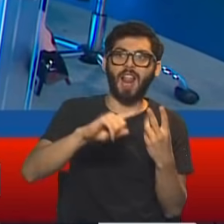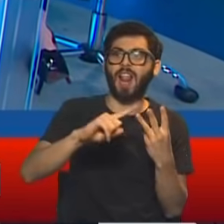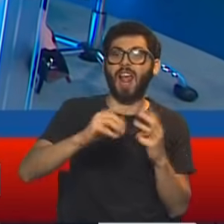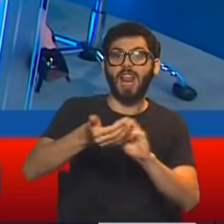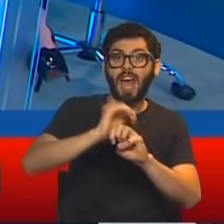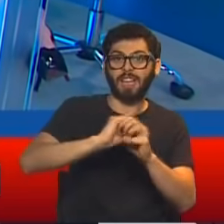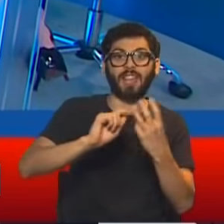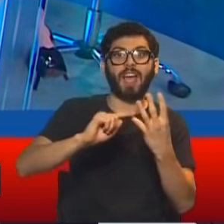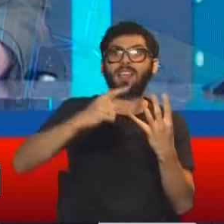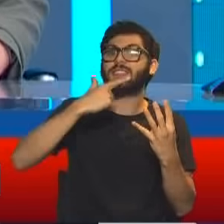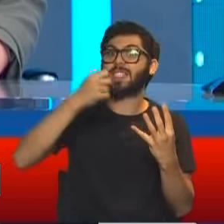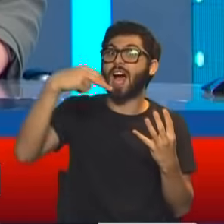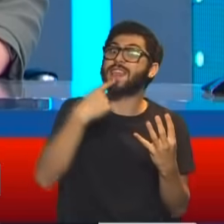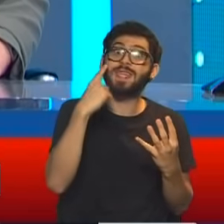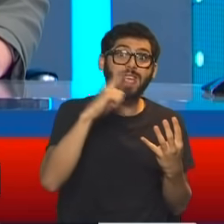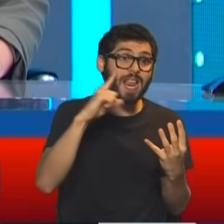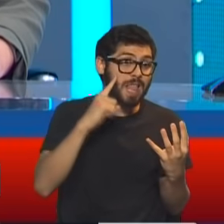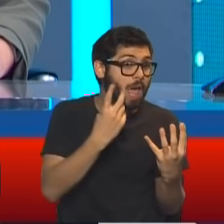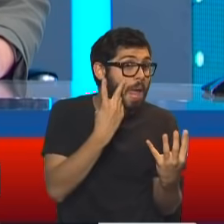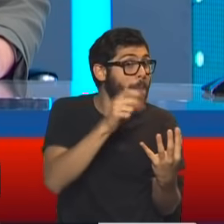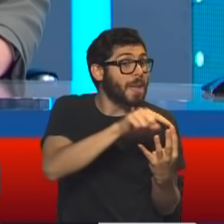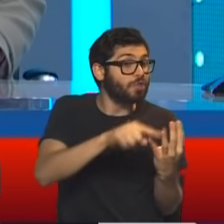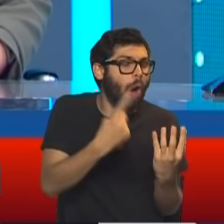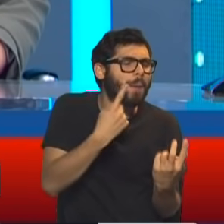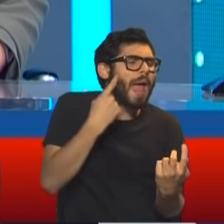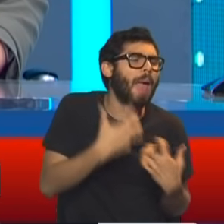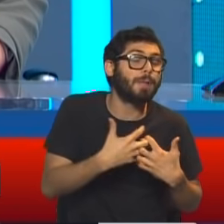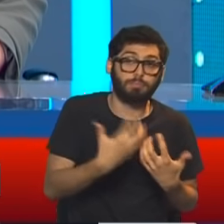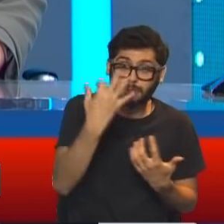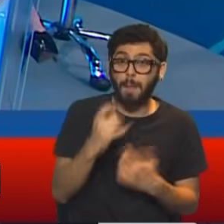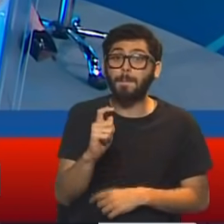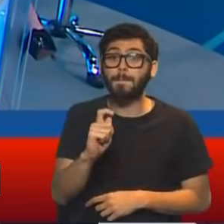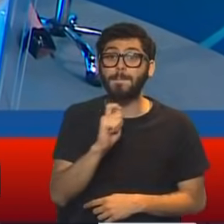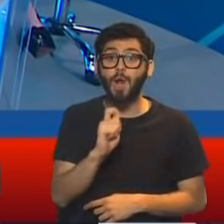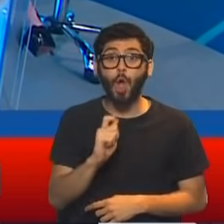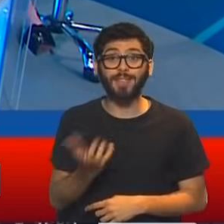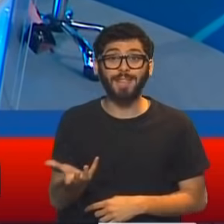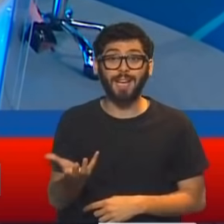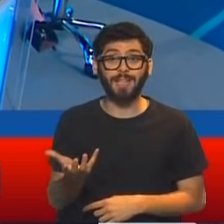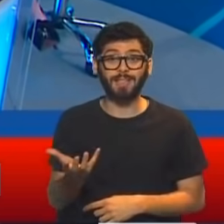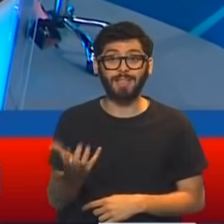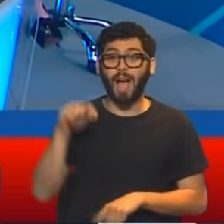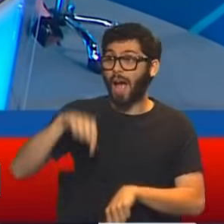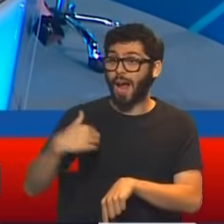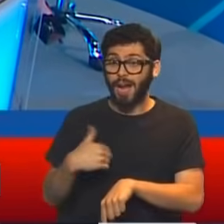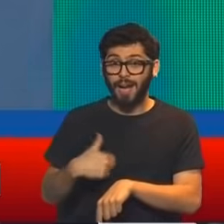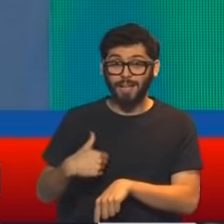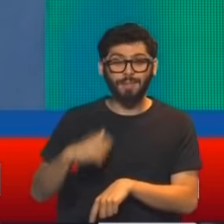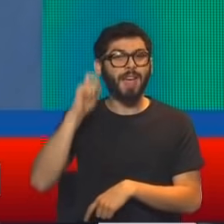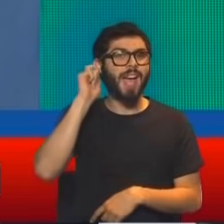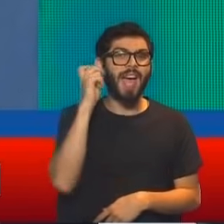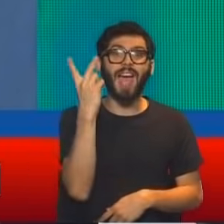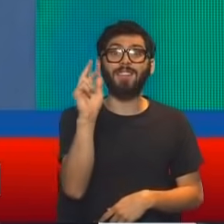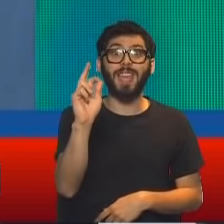su propio equipo para saber qué pensaban. Exactamente. Incluso a periodistas en el evento que se realizó aquí en Argentina. En el G20. En